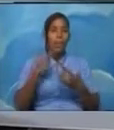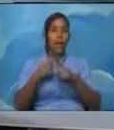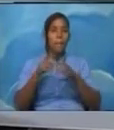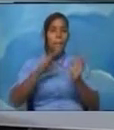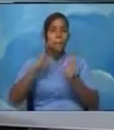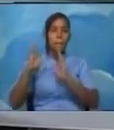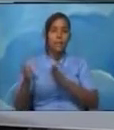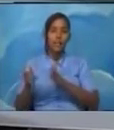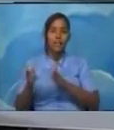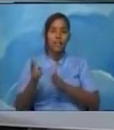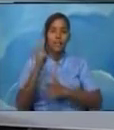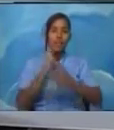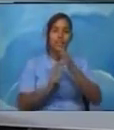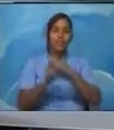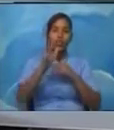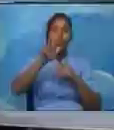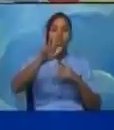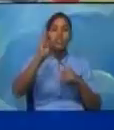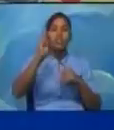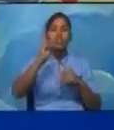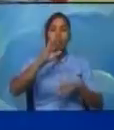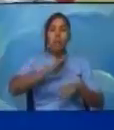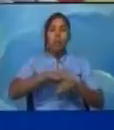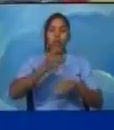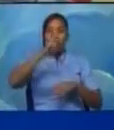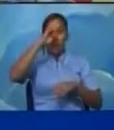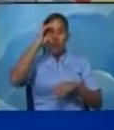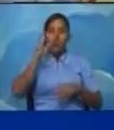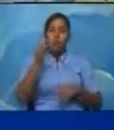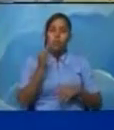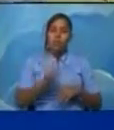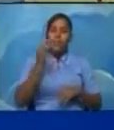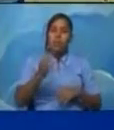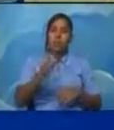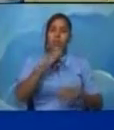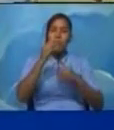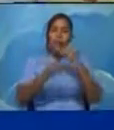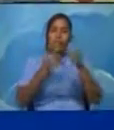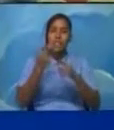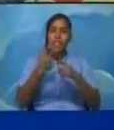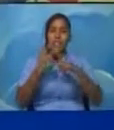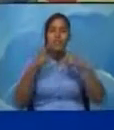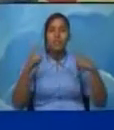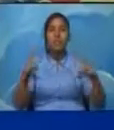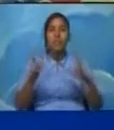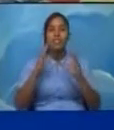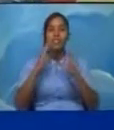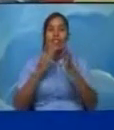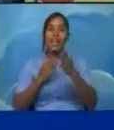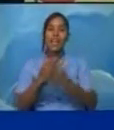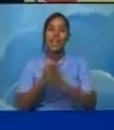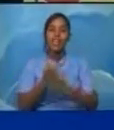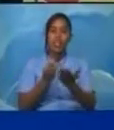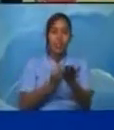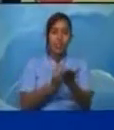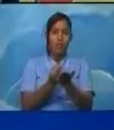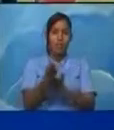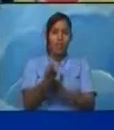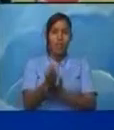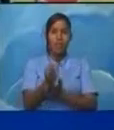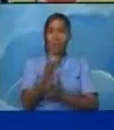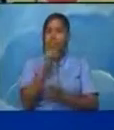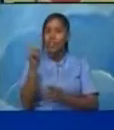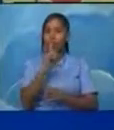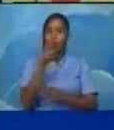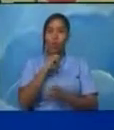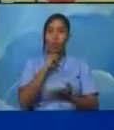Versículo 36, porque Dios siempre va a hacer diferencia entre el fiel y el infiel.